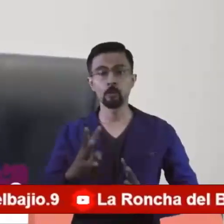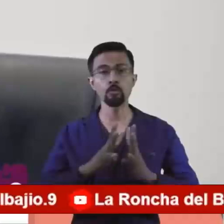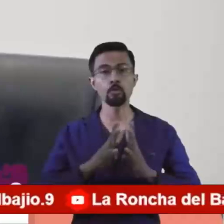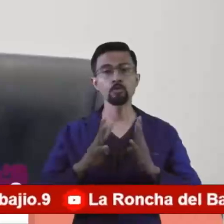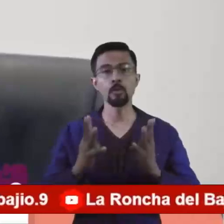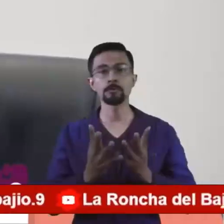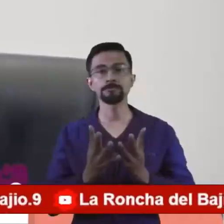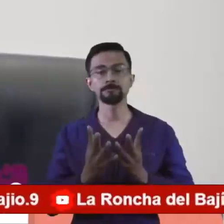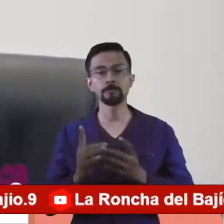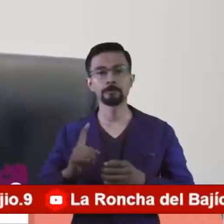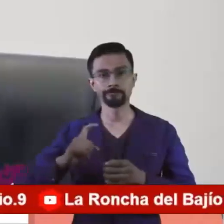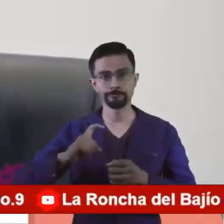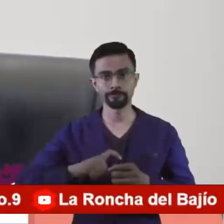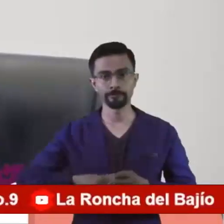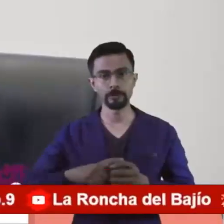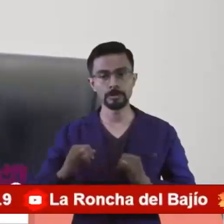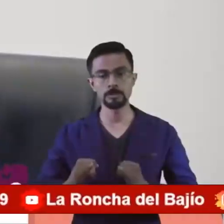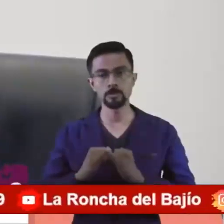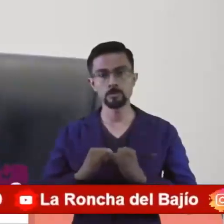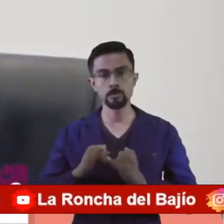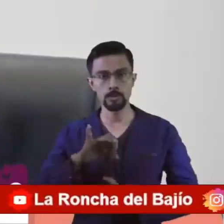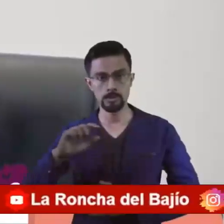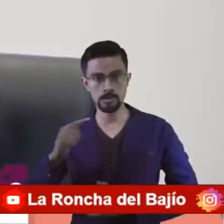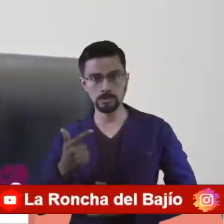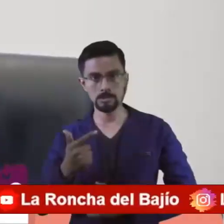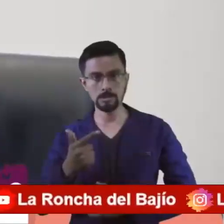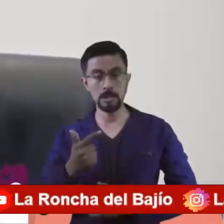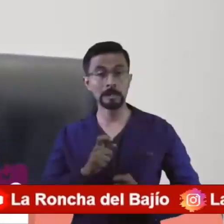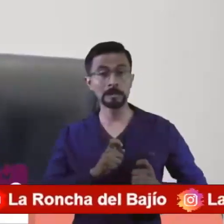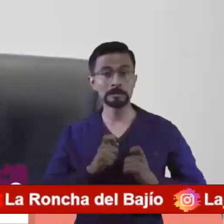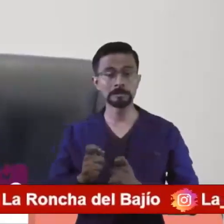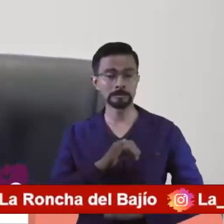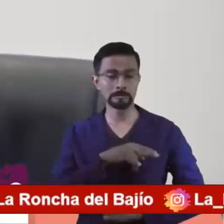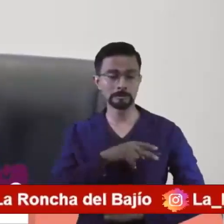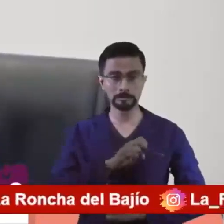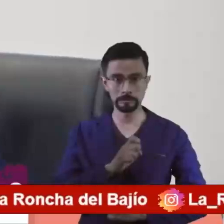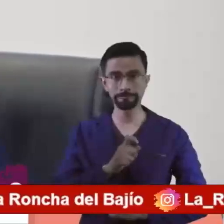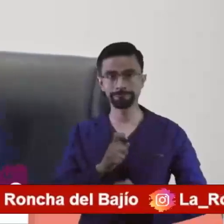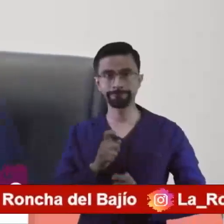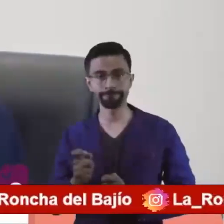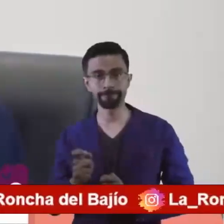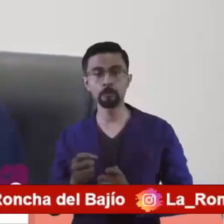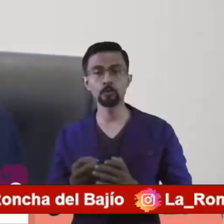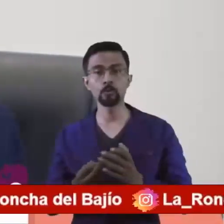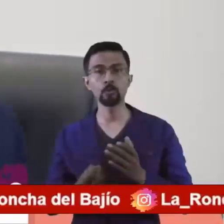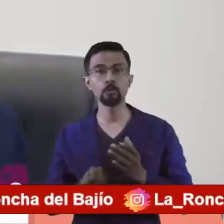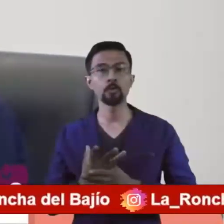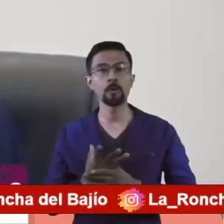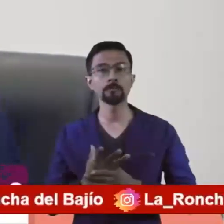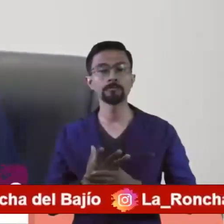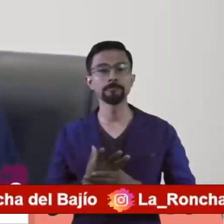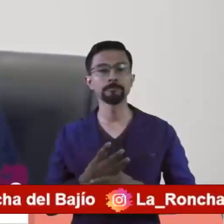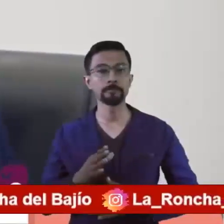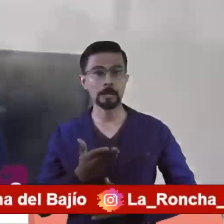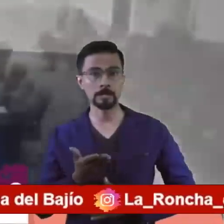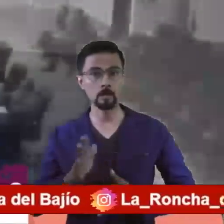supervisión desde el ejercicio de sus atribuciones. Mientras que el consejero electoral Gustavo Hernández Martínez mencionó que